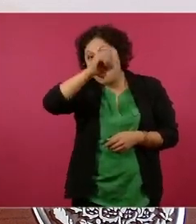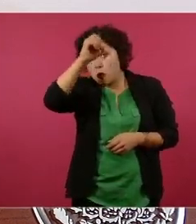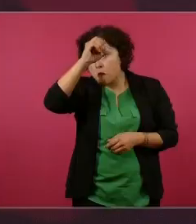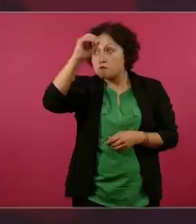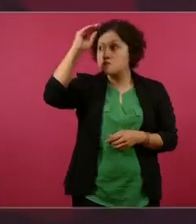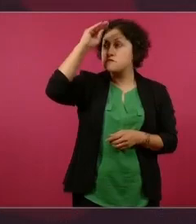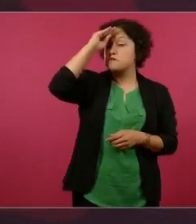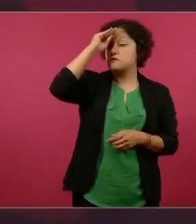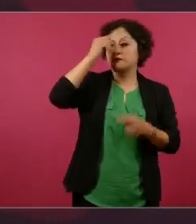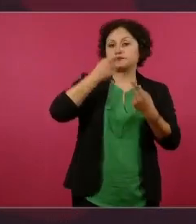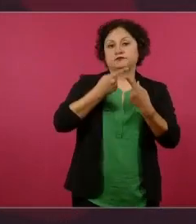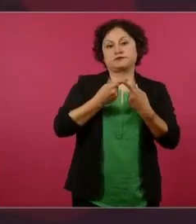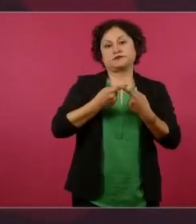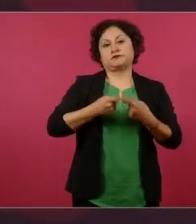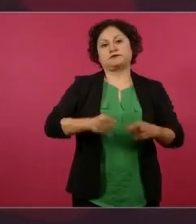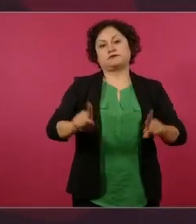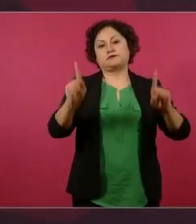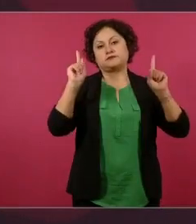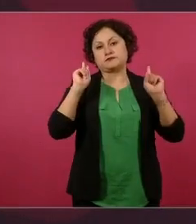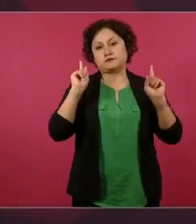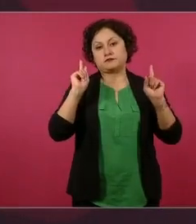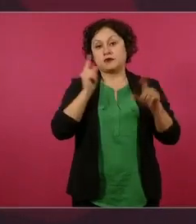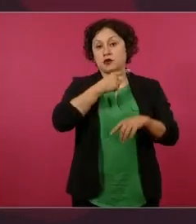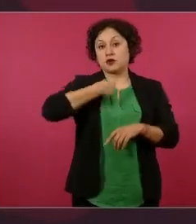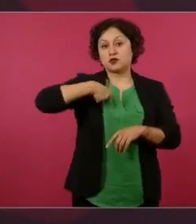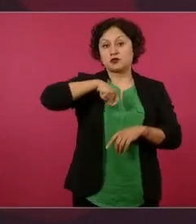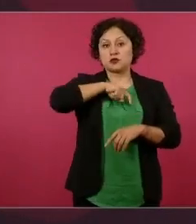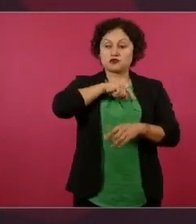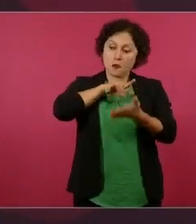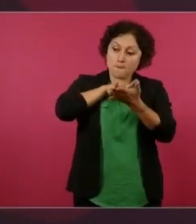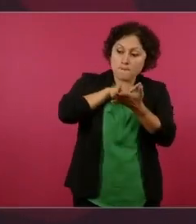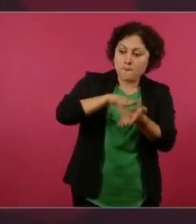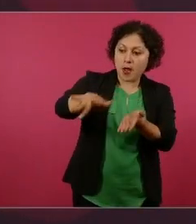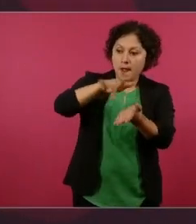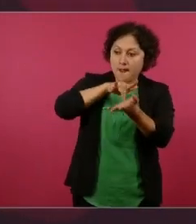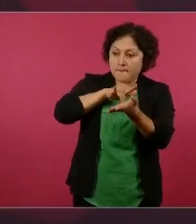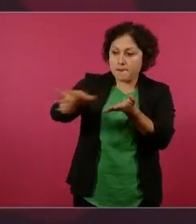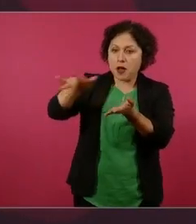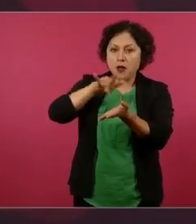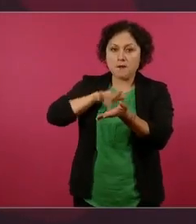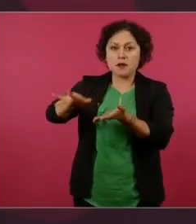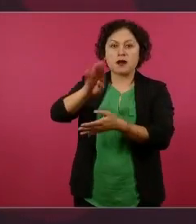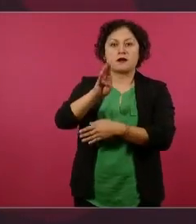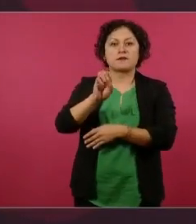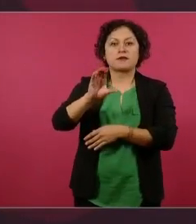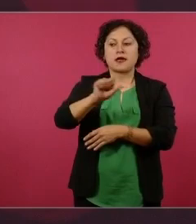Nosotros estamos otorgando becas a los estudiantes.